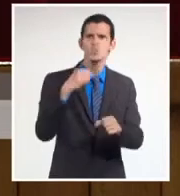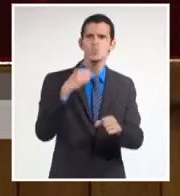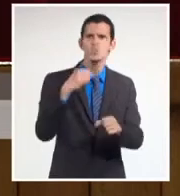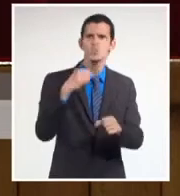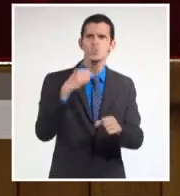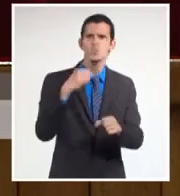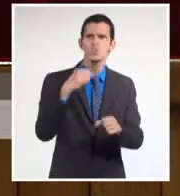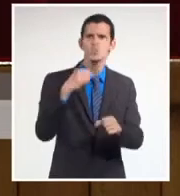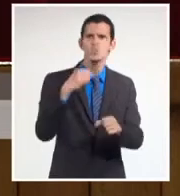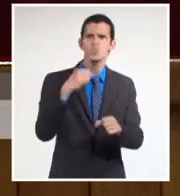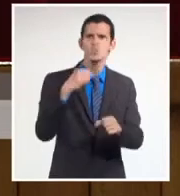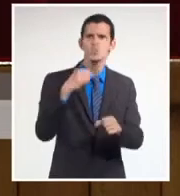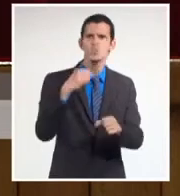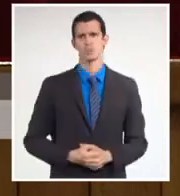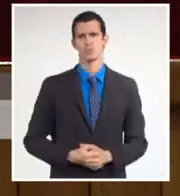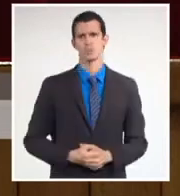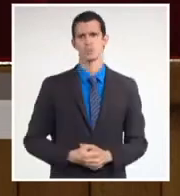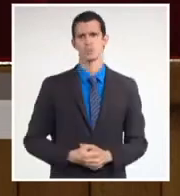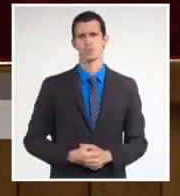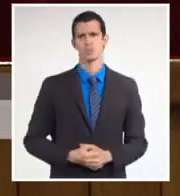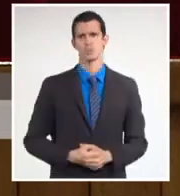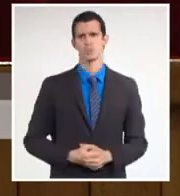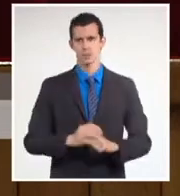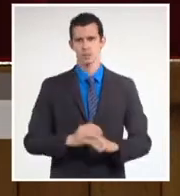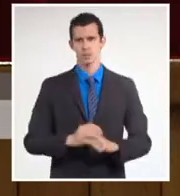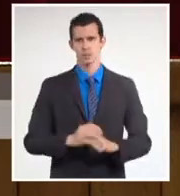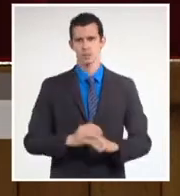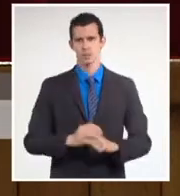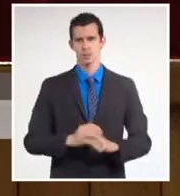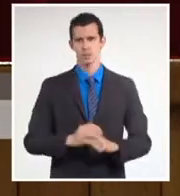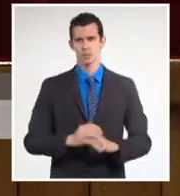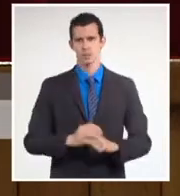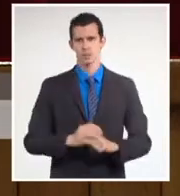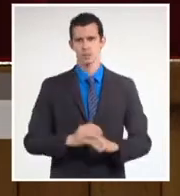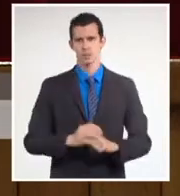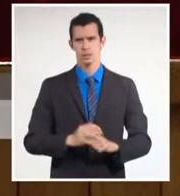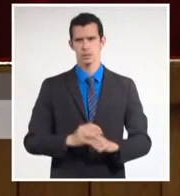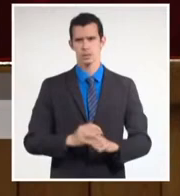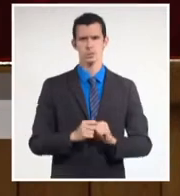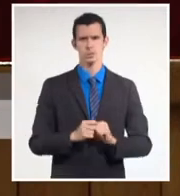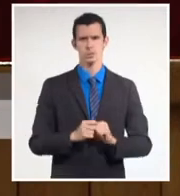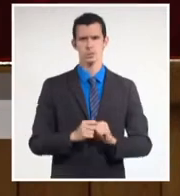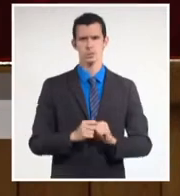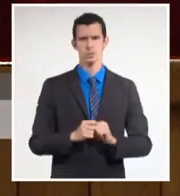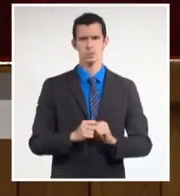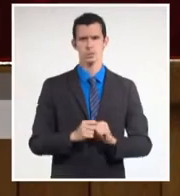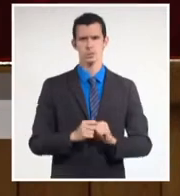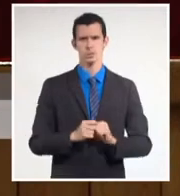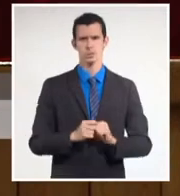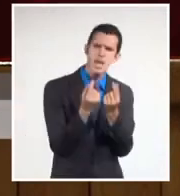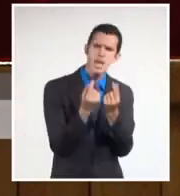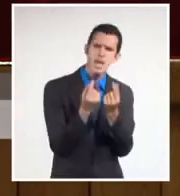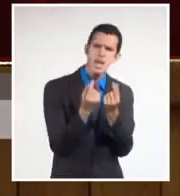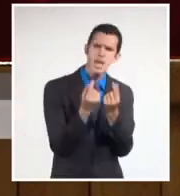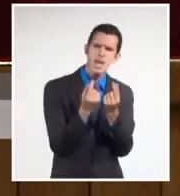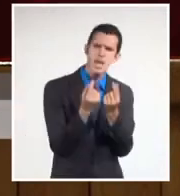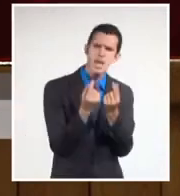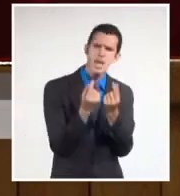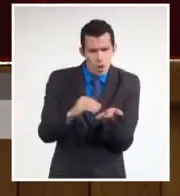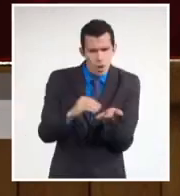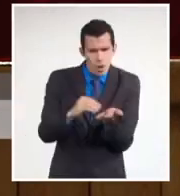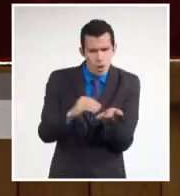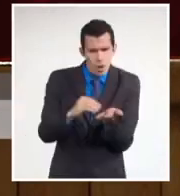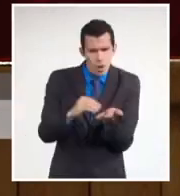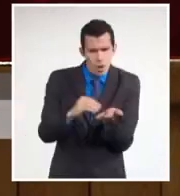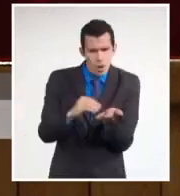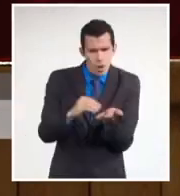Controlar el gasto público, el gasto presupuestario. Ya dije que nos hemos ido a los equilibrios macroeconómicos. Tenemos que ir corrigiendo esa dirección. Cada vez que